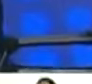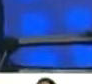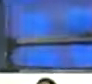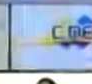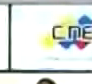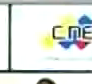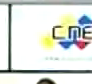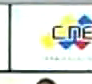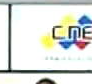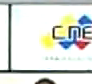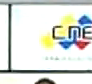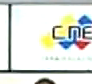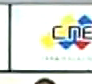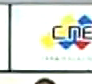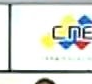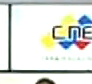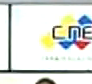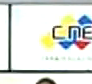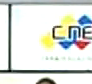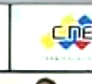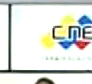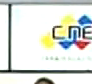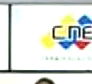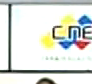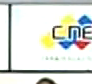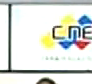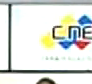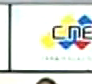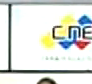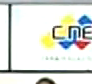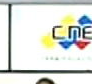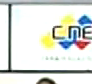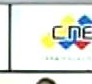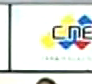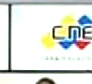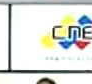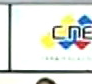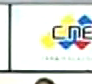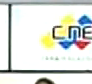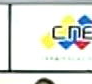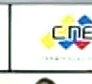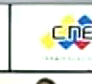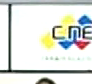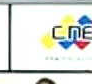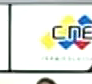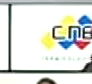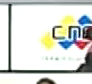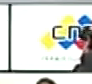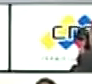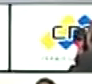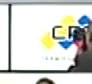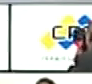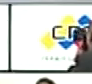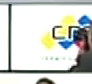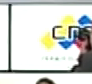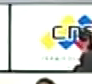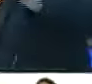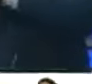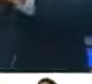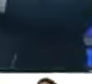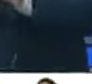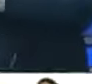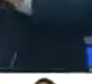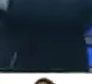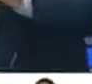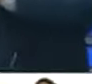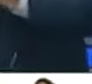donde consta lo que ha sido un proceso histórico de más de 10.400.000 venezolanos y venezolanas que el día de ayer dijeron 5 veces sí en defensa